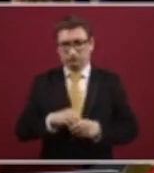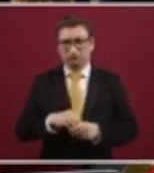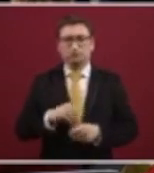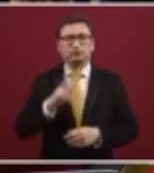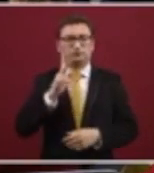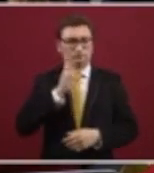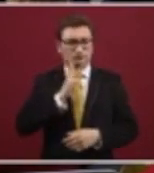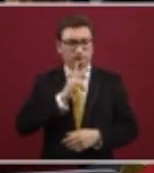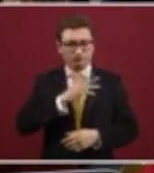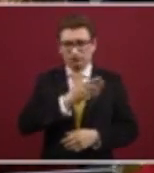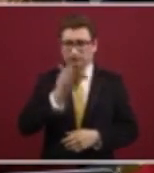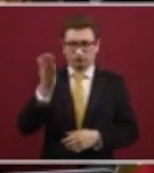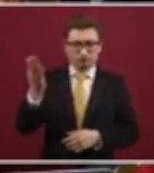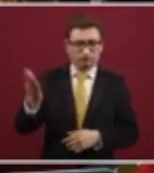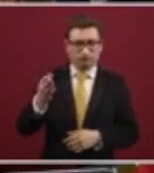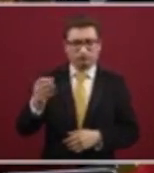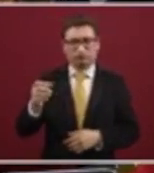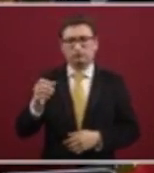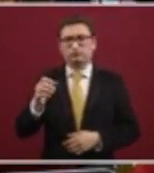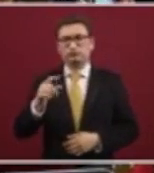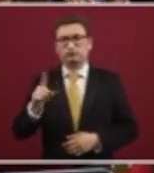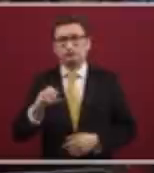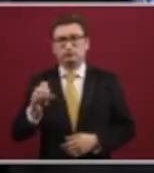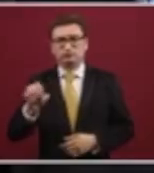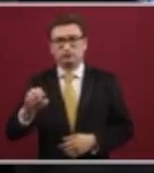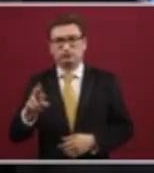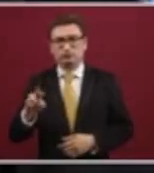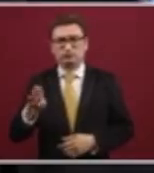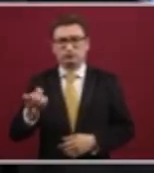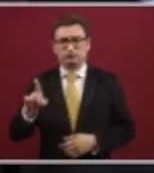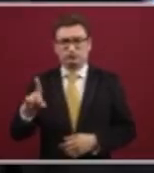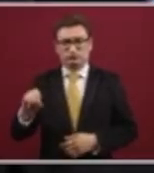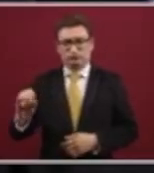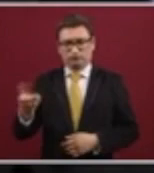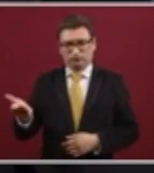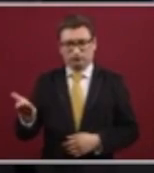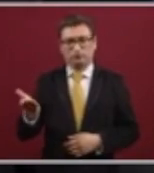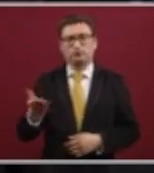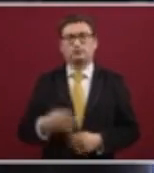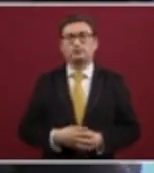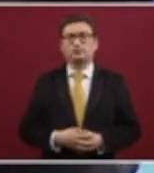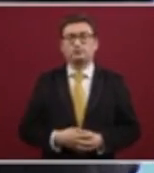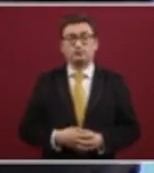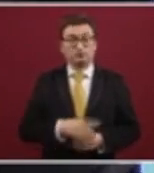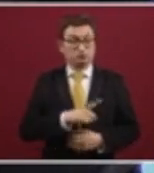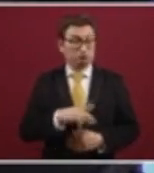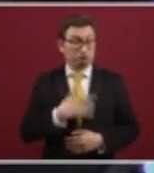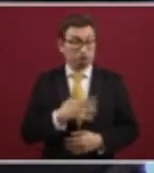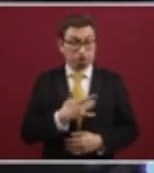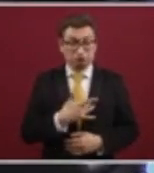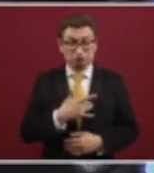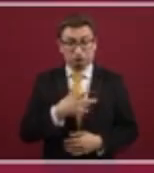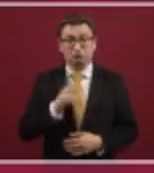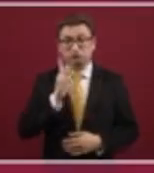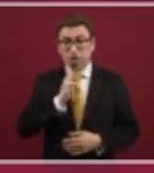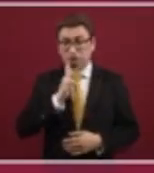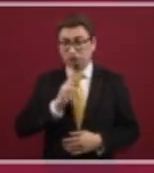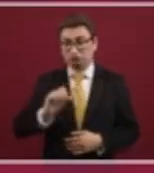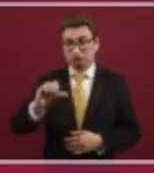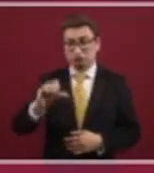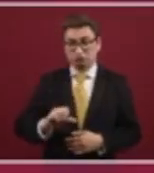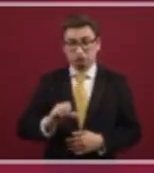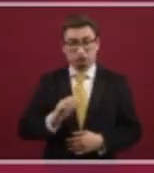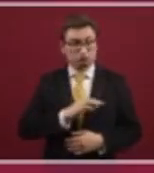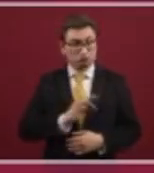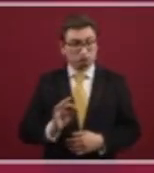pedimos a Zoe Robles. Si les parece, hoy mismo, a ver